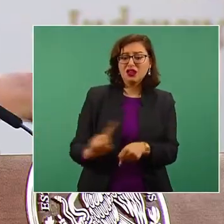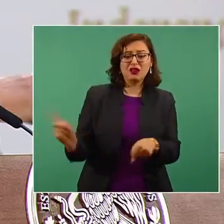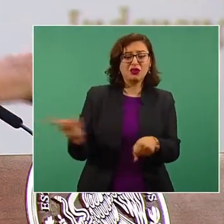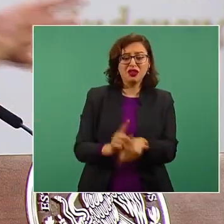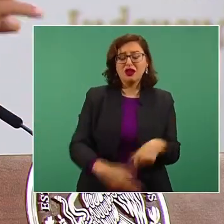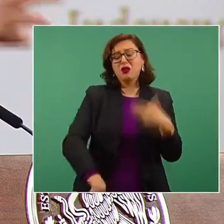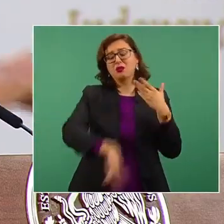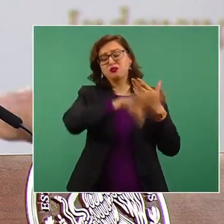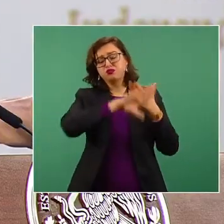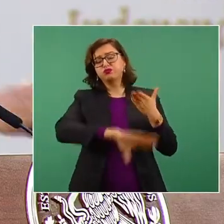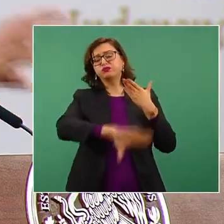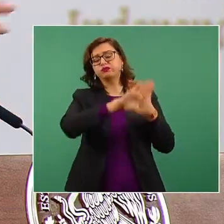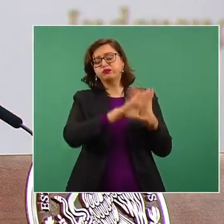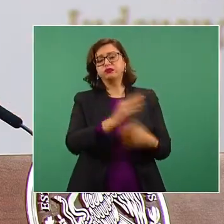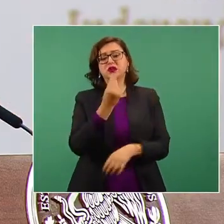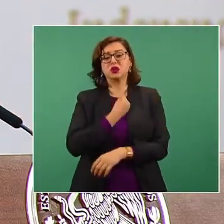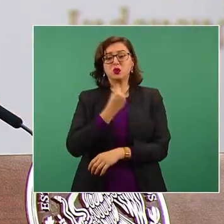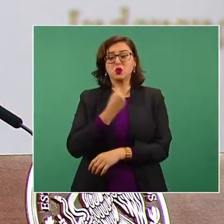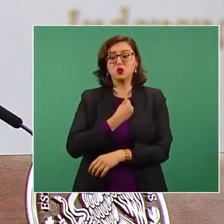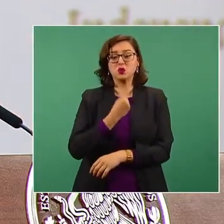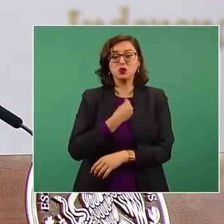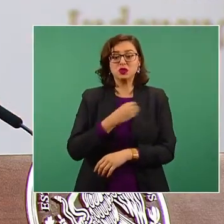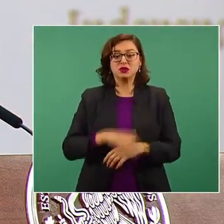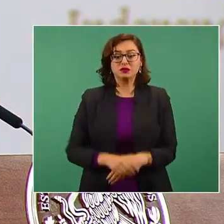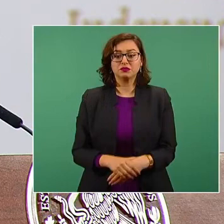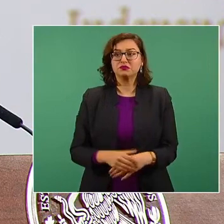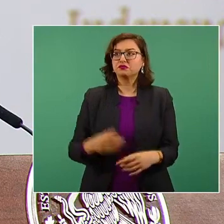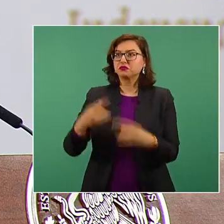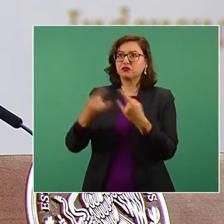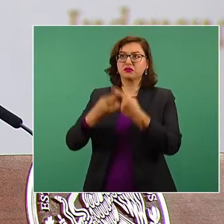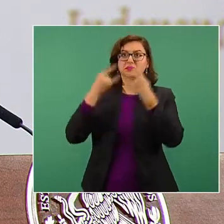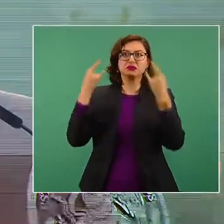Solo el presidente Madero